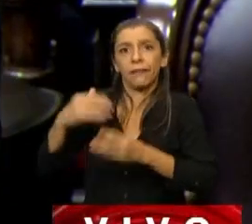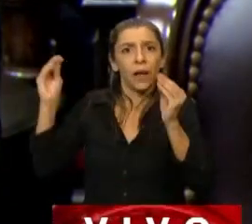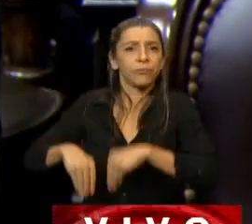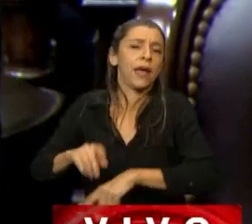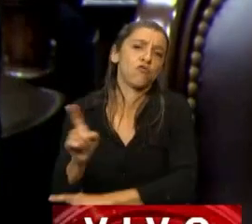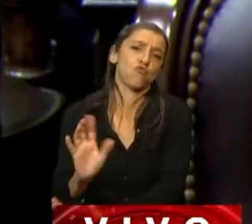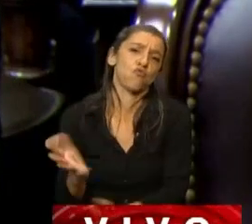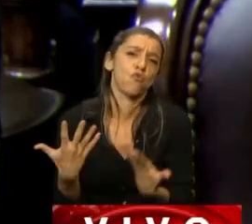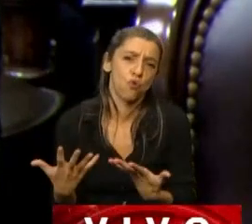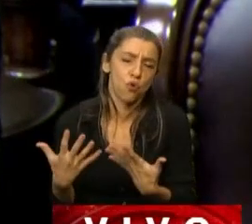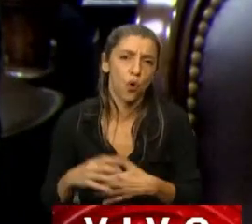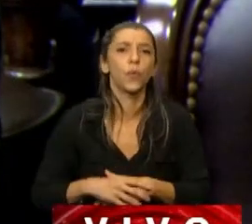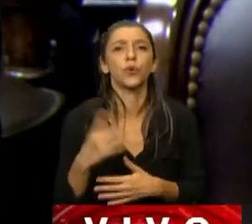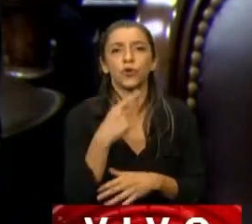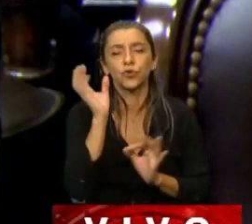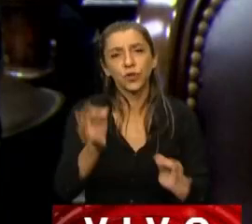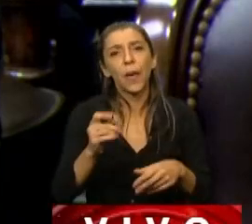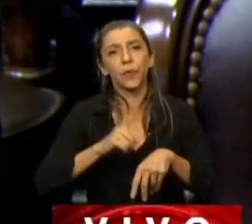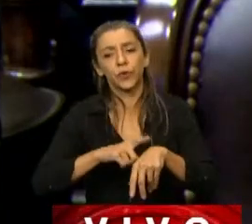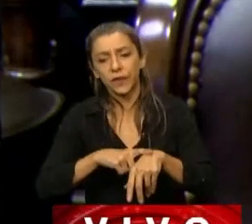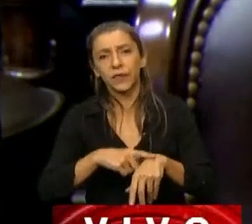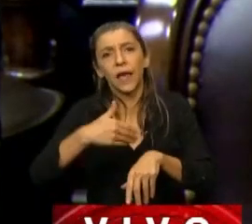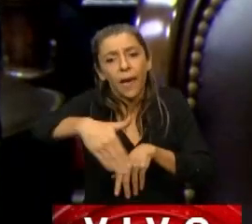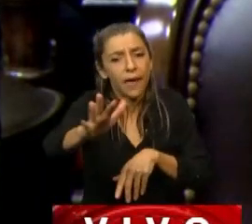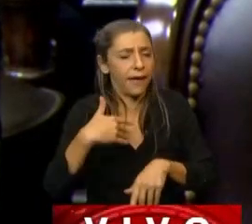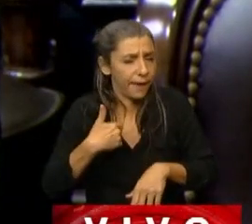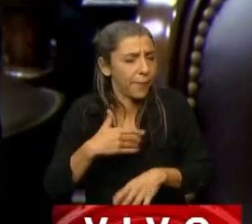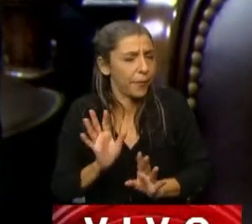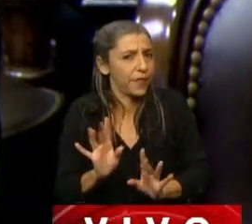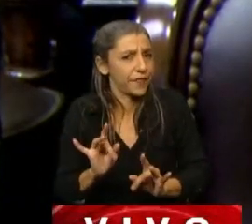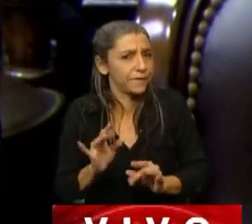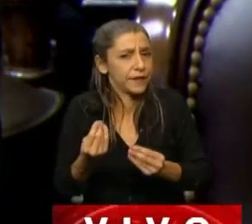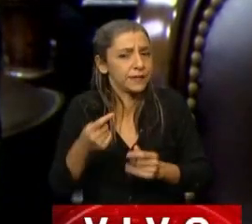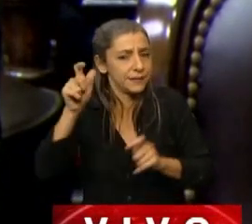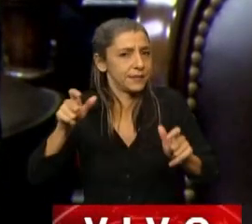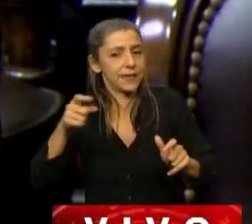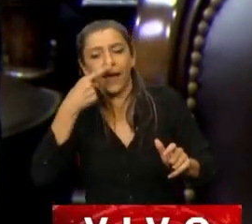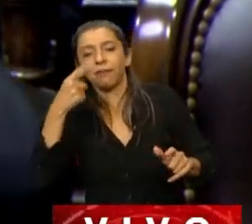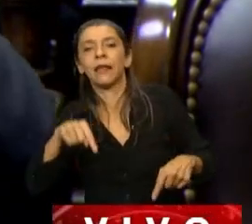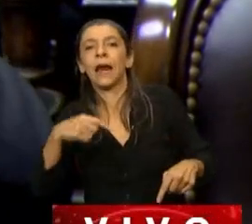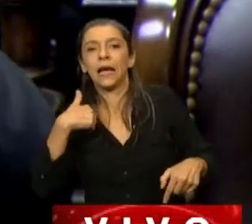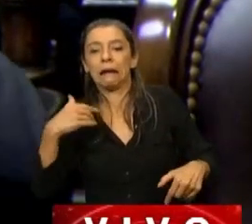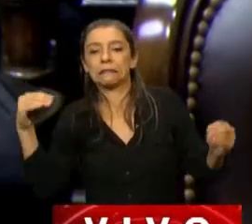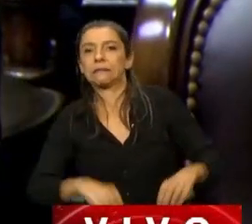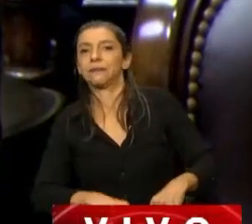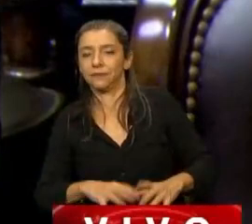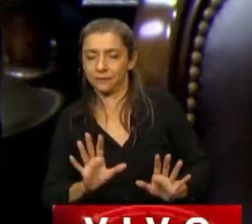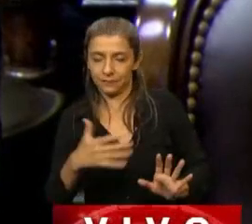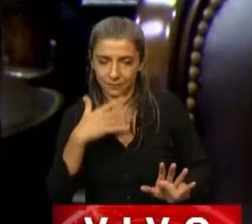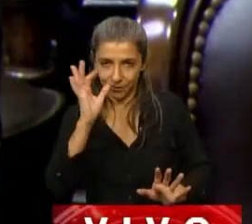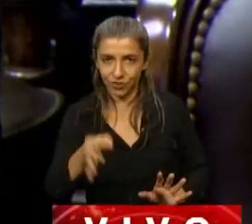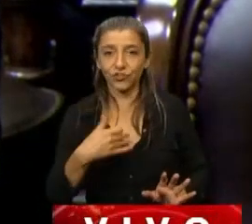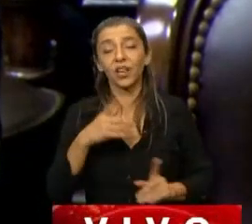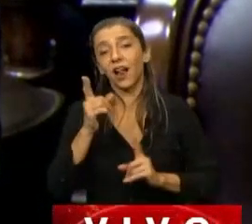Creo que vienen tiempos difíciles que los buitres acechan, con una derecha que lamenta que este acuerdo no tenga